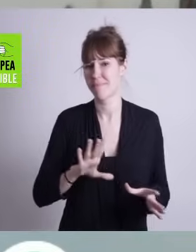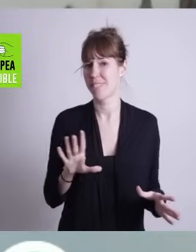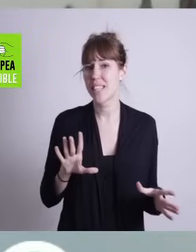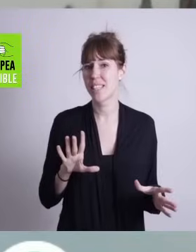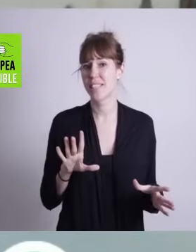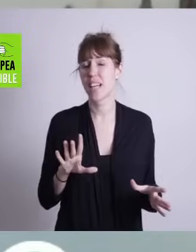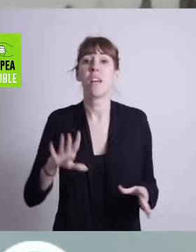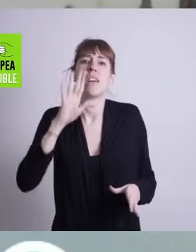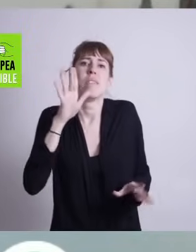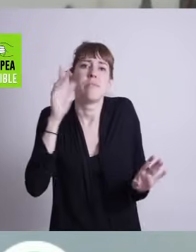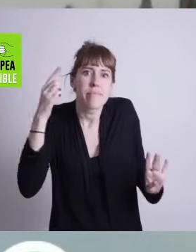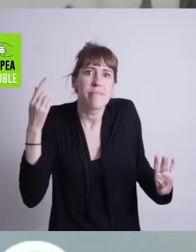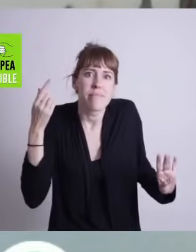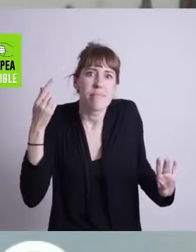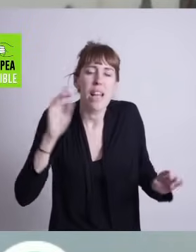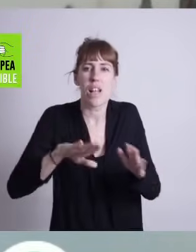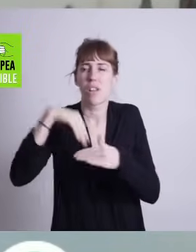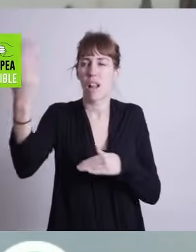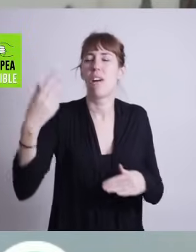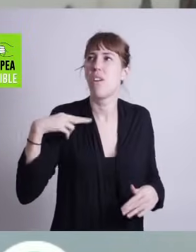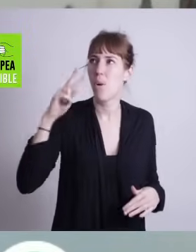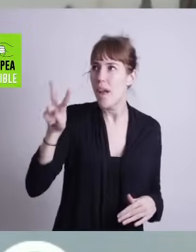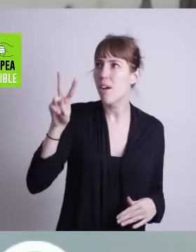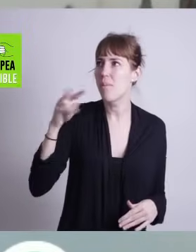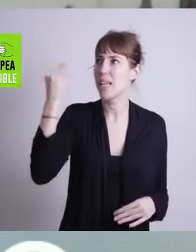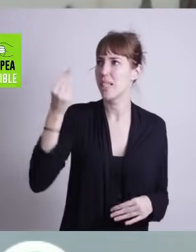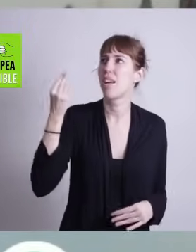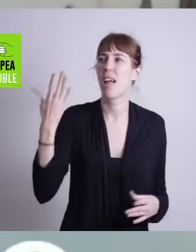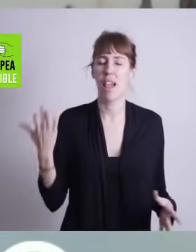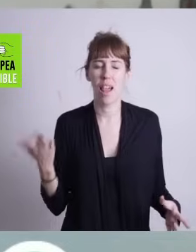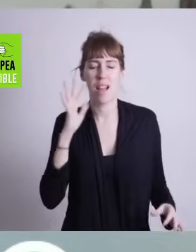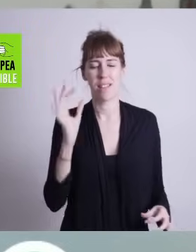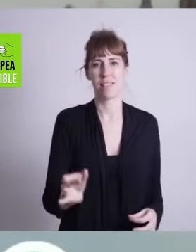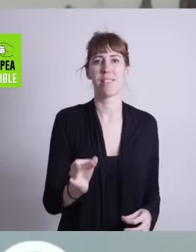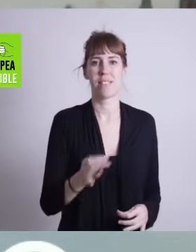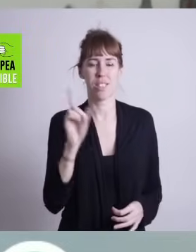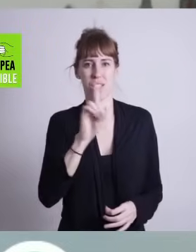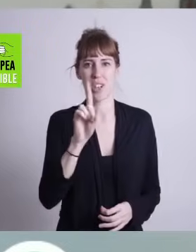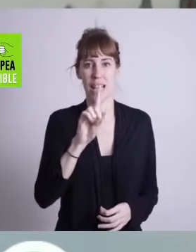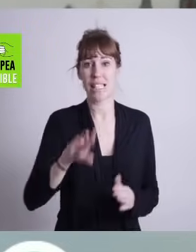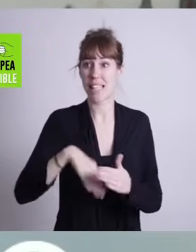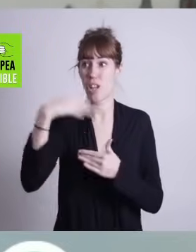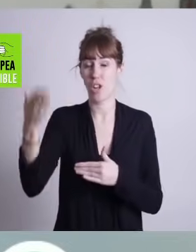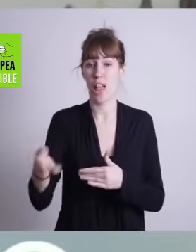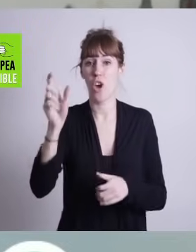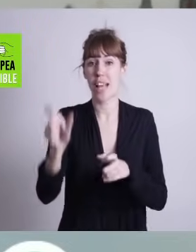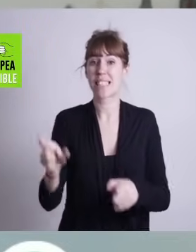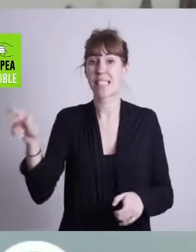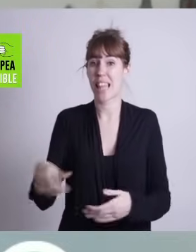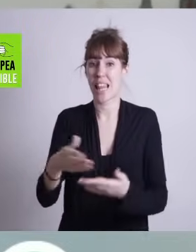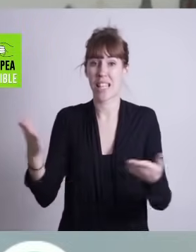Porque claro, en el otro lado estamos viendo y creemos que todo lo que vemos es auténtico. Y lo que no caemos es que hay entidades del otro lado no